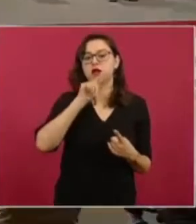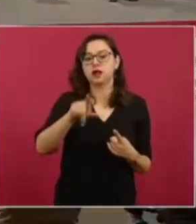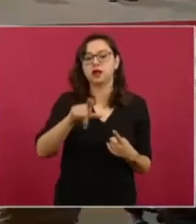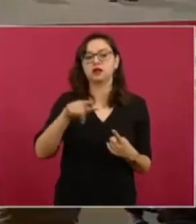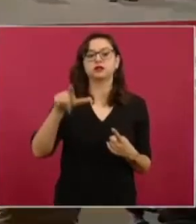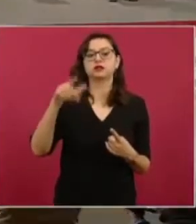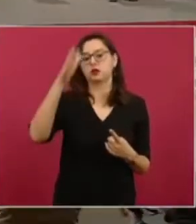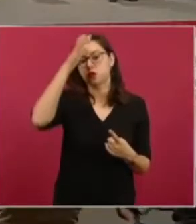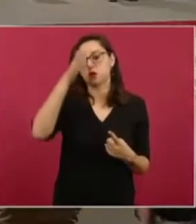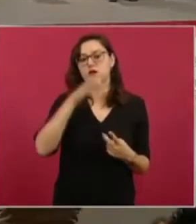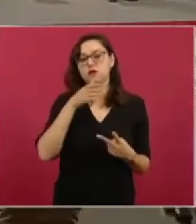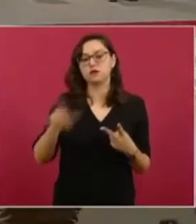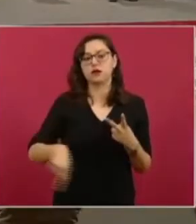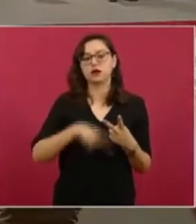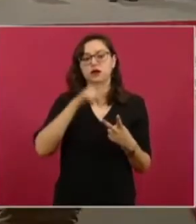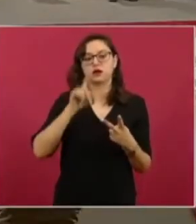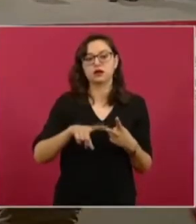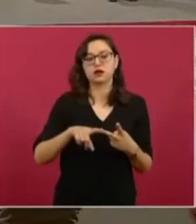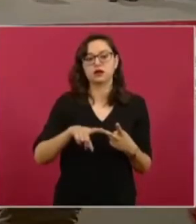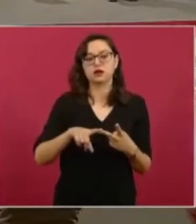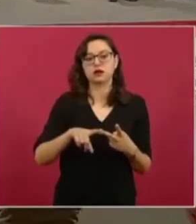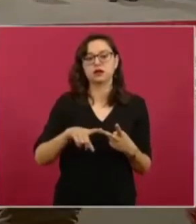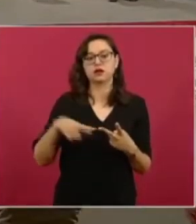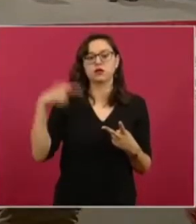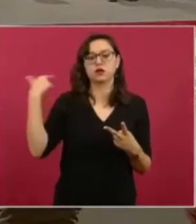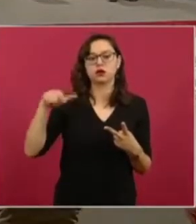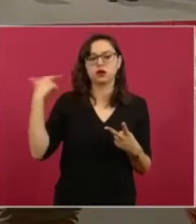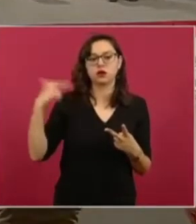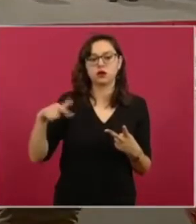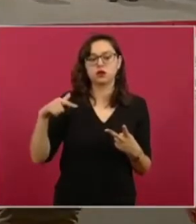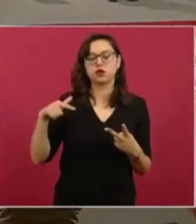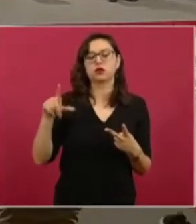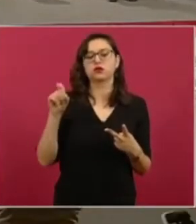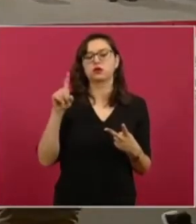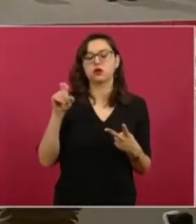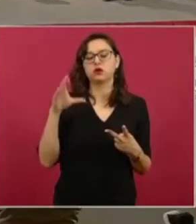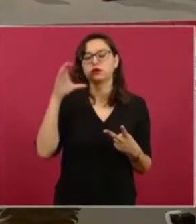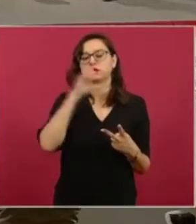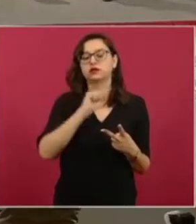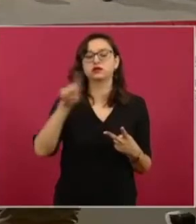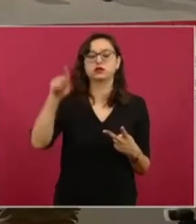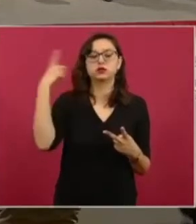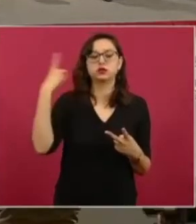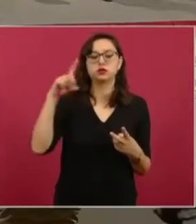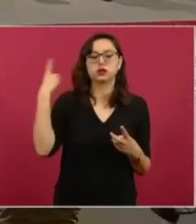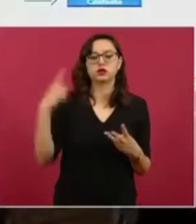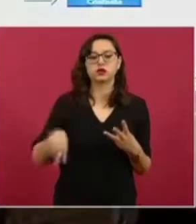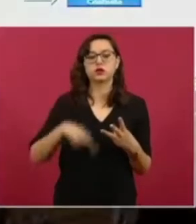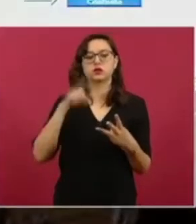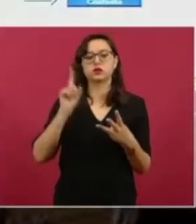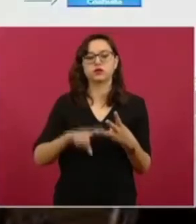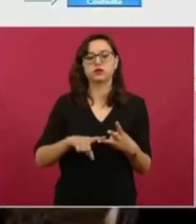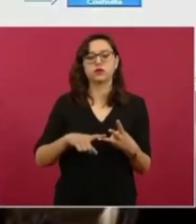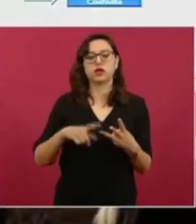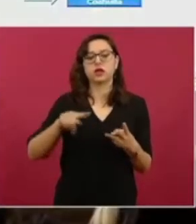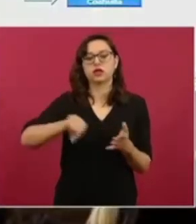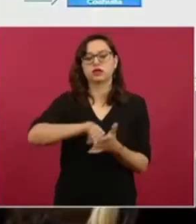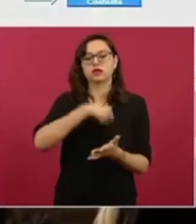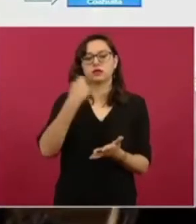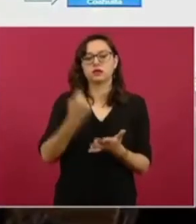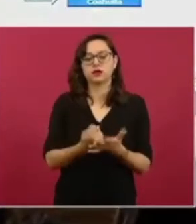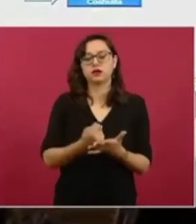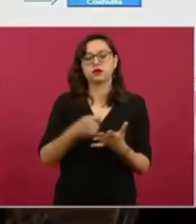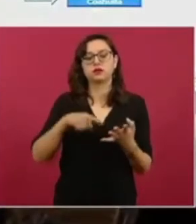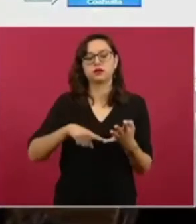Colima. La 2, Guanajuato, Aguascalientes y Durango. La 3, Tamaulipas y